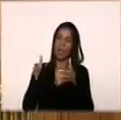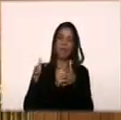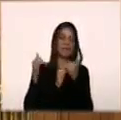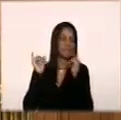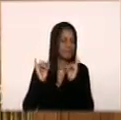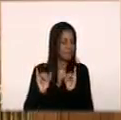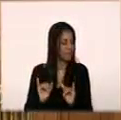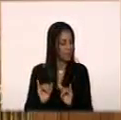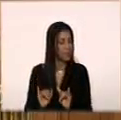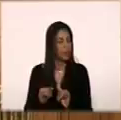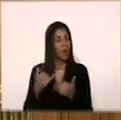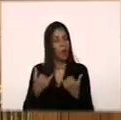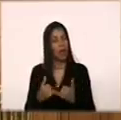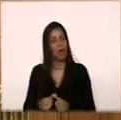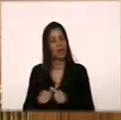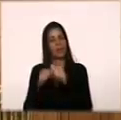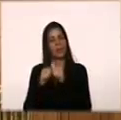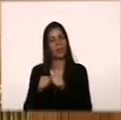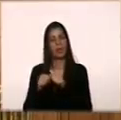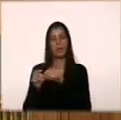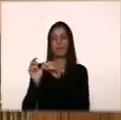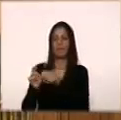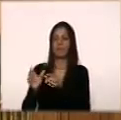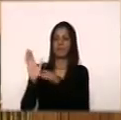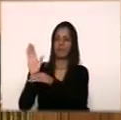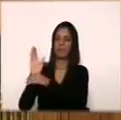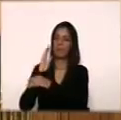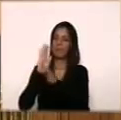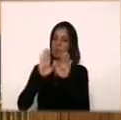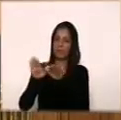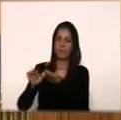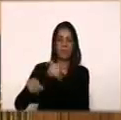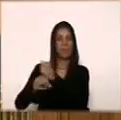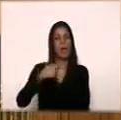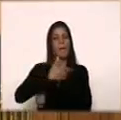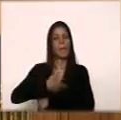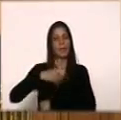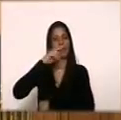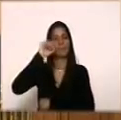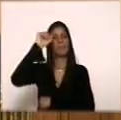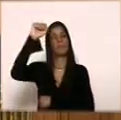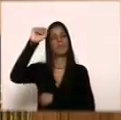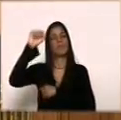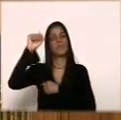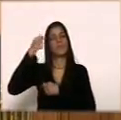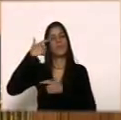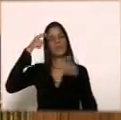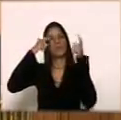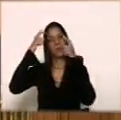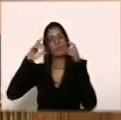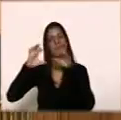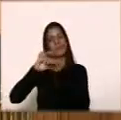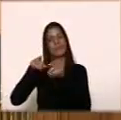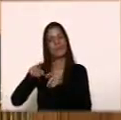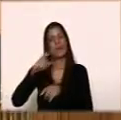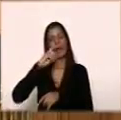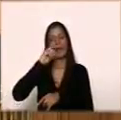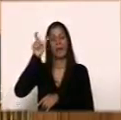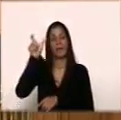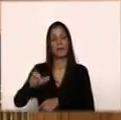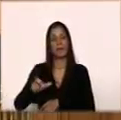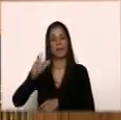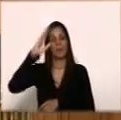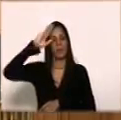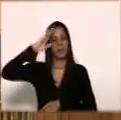llevará también a mantener en el gobierno al primer presidente chavista, a nuestro querido compatriota bolivariano, trabajador, presidente, comandante en